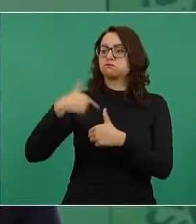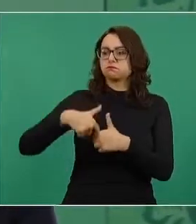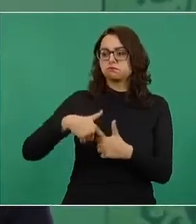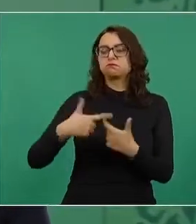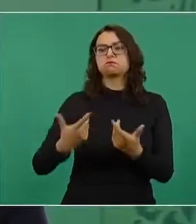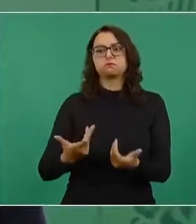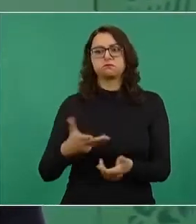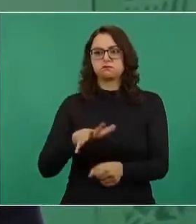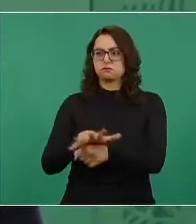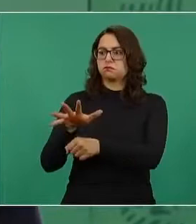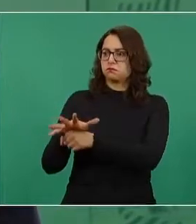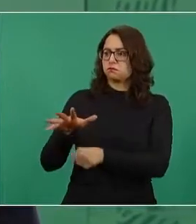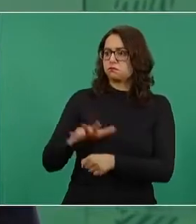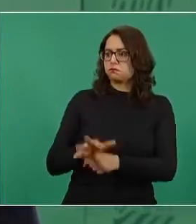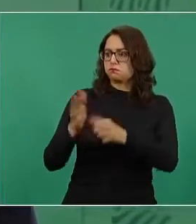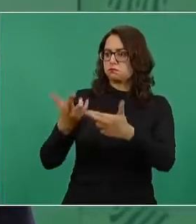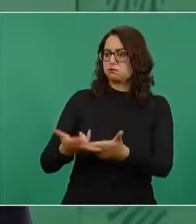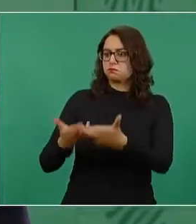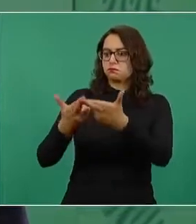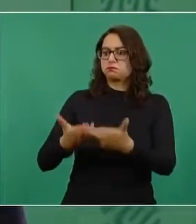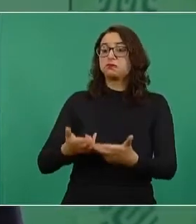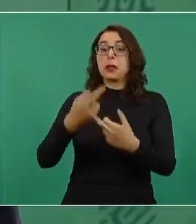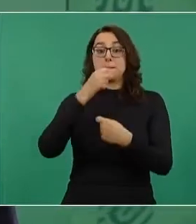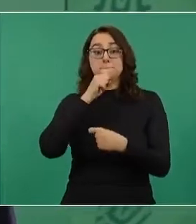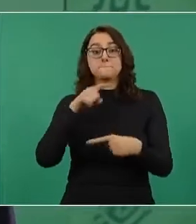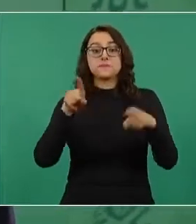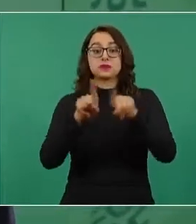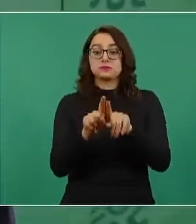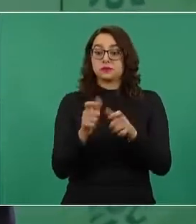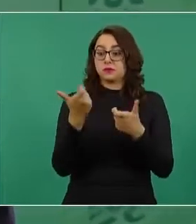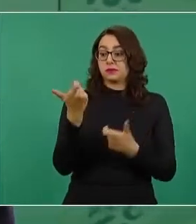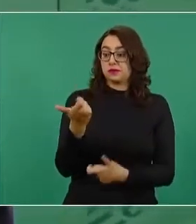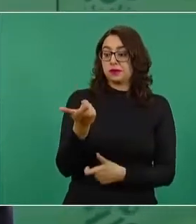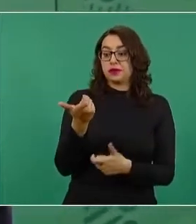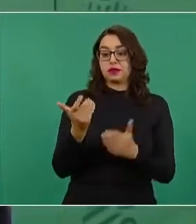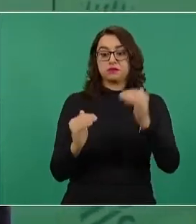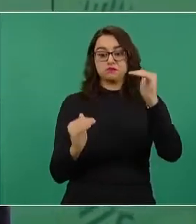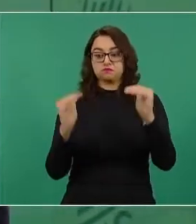precios de los combustibles.